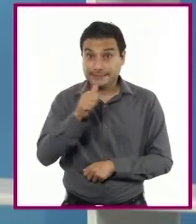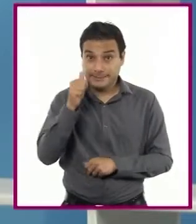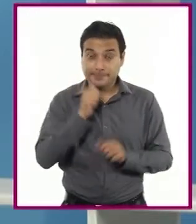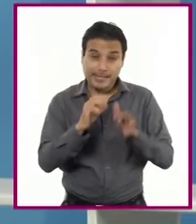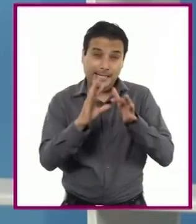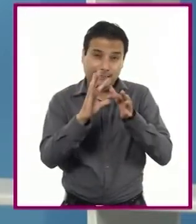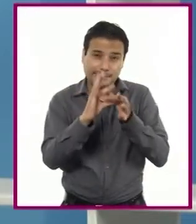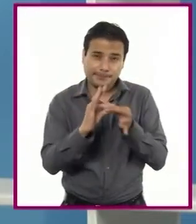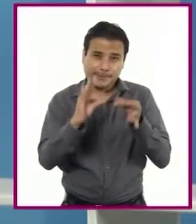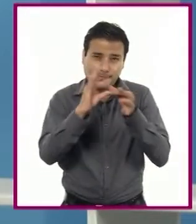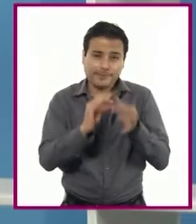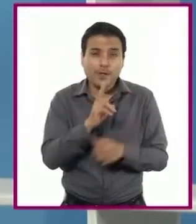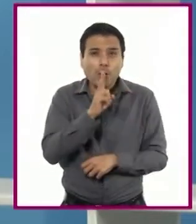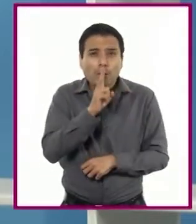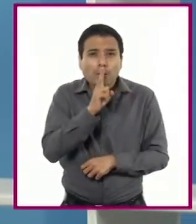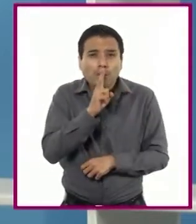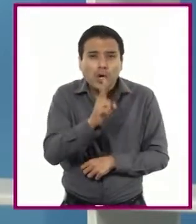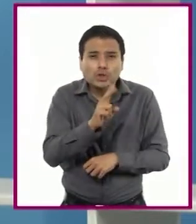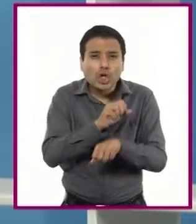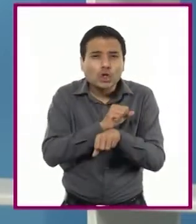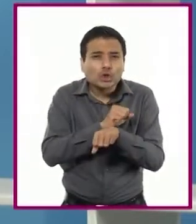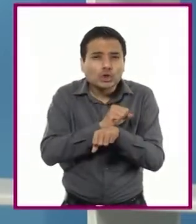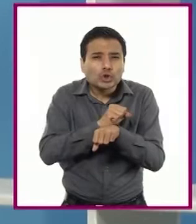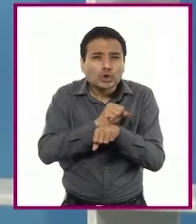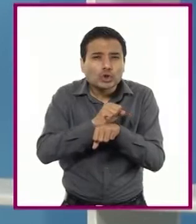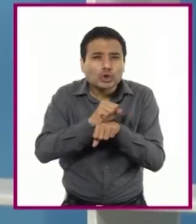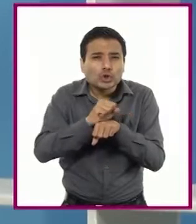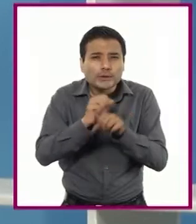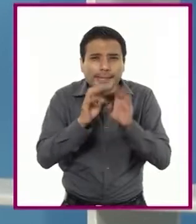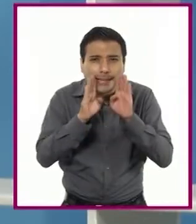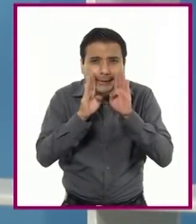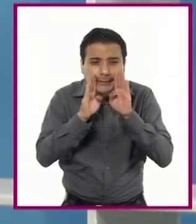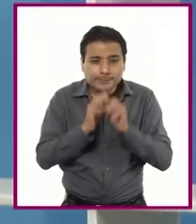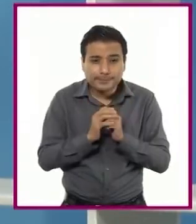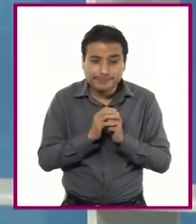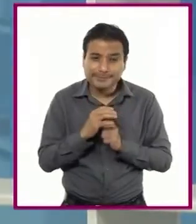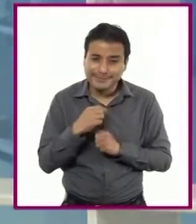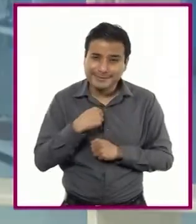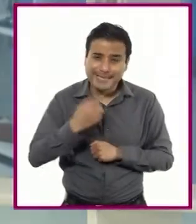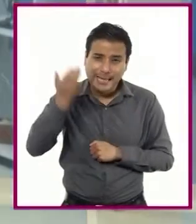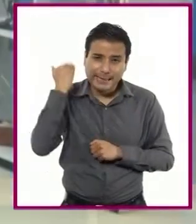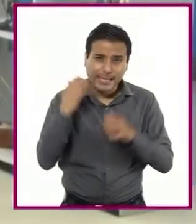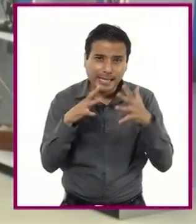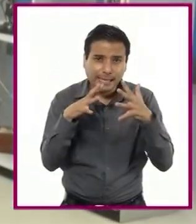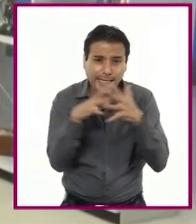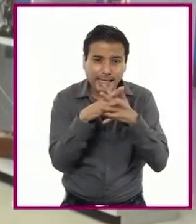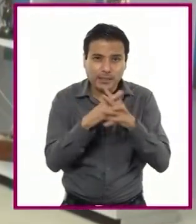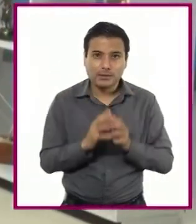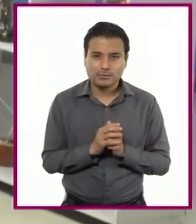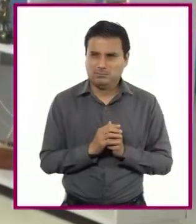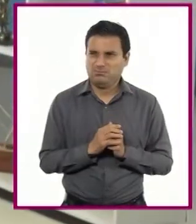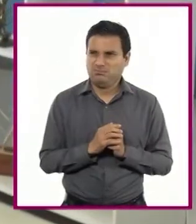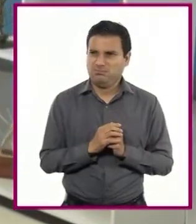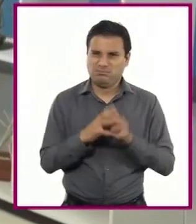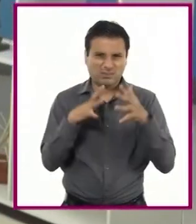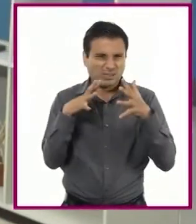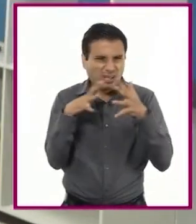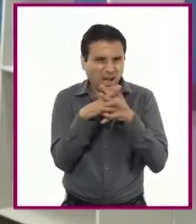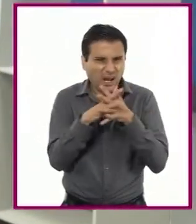respuesta en voz baja, casi como un susurro. Es de la guerra. ¿Qué guerra?, yo me